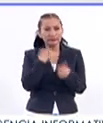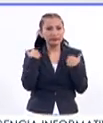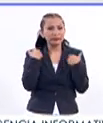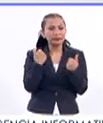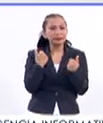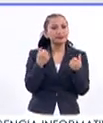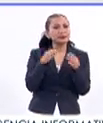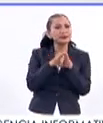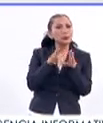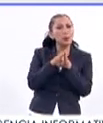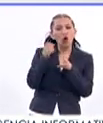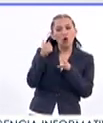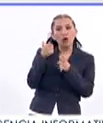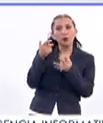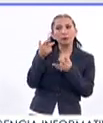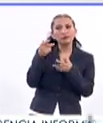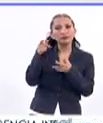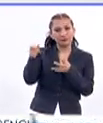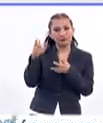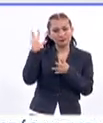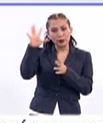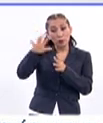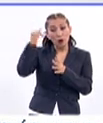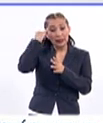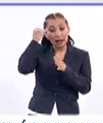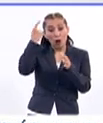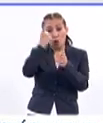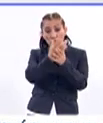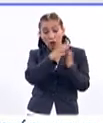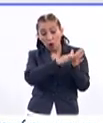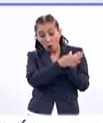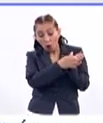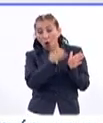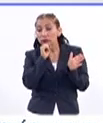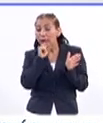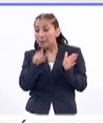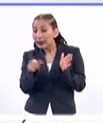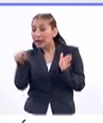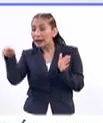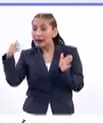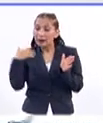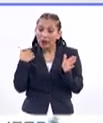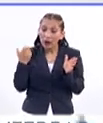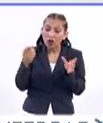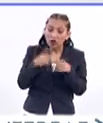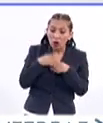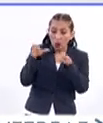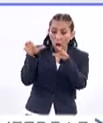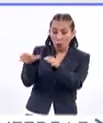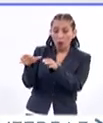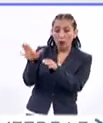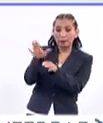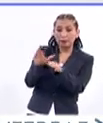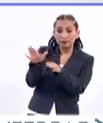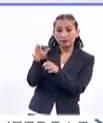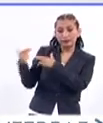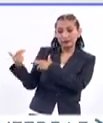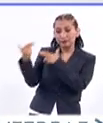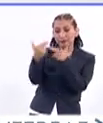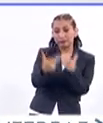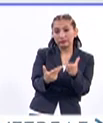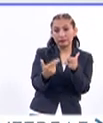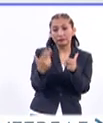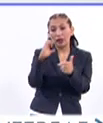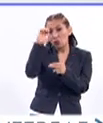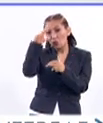entenderlo como algo que viene solamente desde un aspecto indígena, si es algo que hay que entenderse solo desde un aspecto heredado por